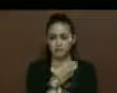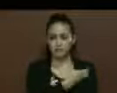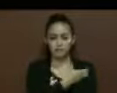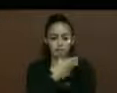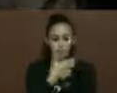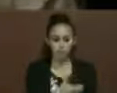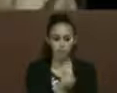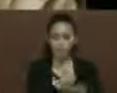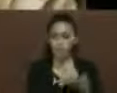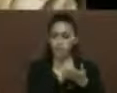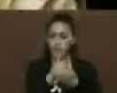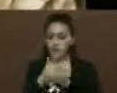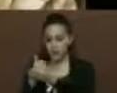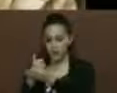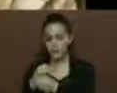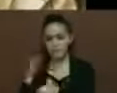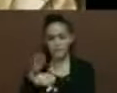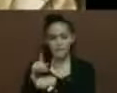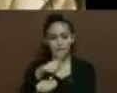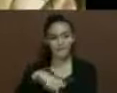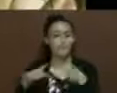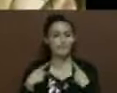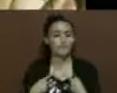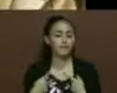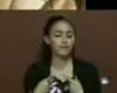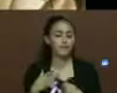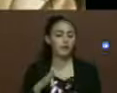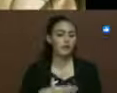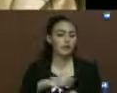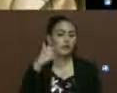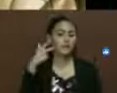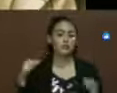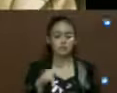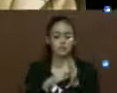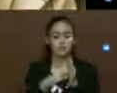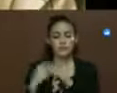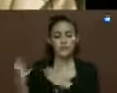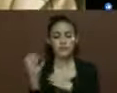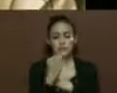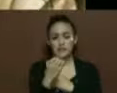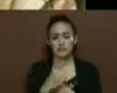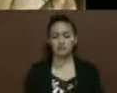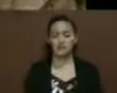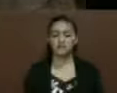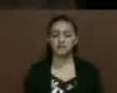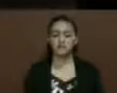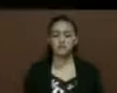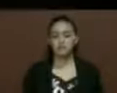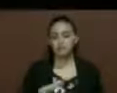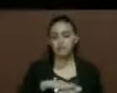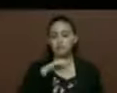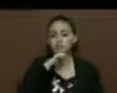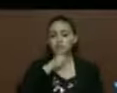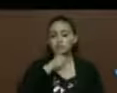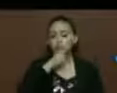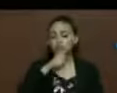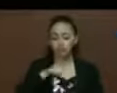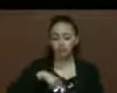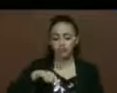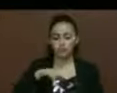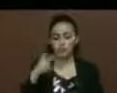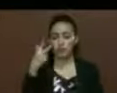acompañar, ayudar, gestionar a más de 8.500 adultos mayores,